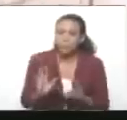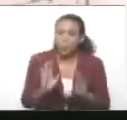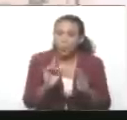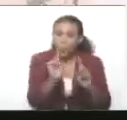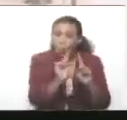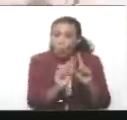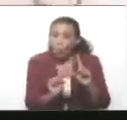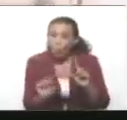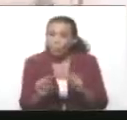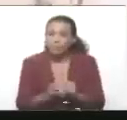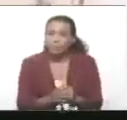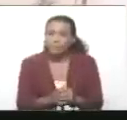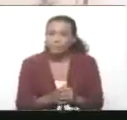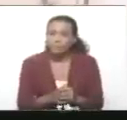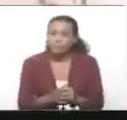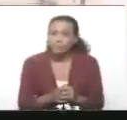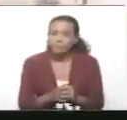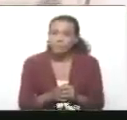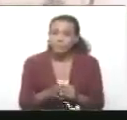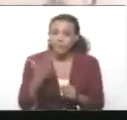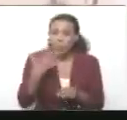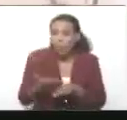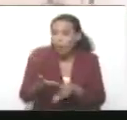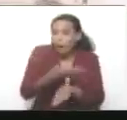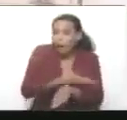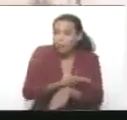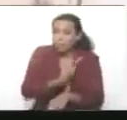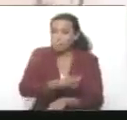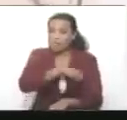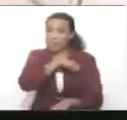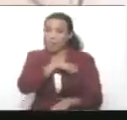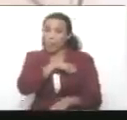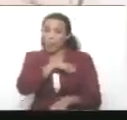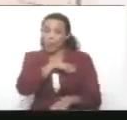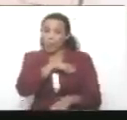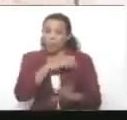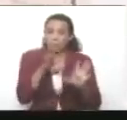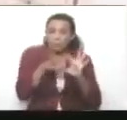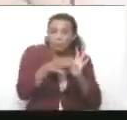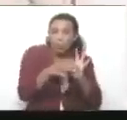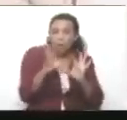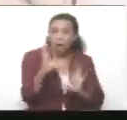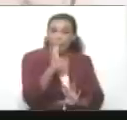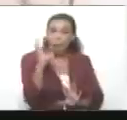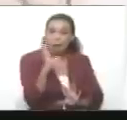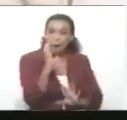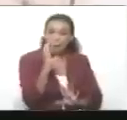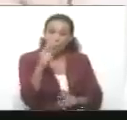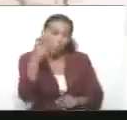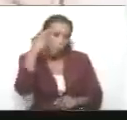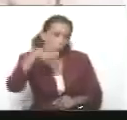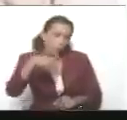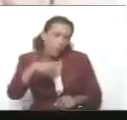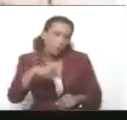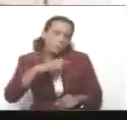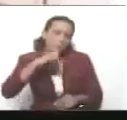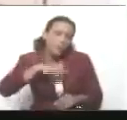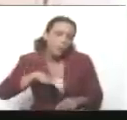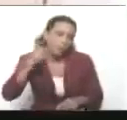de la del virreinato de Santa Fe de lo que hoy es Colombia